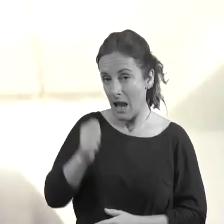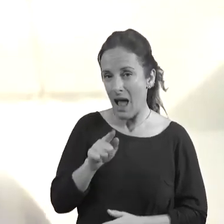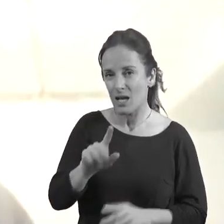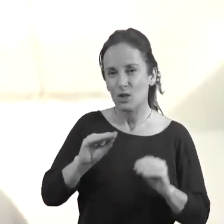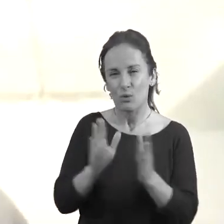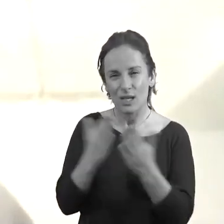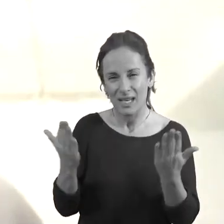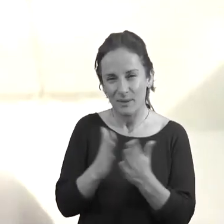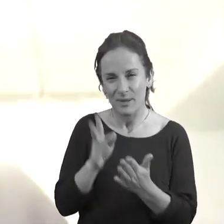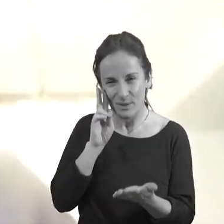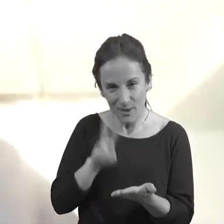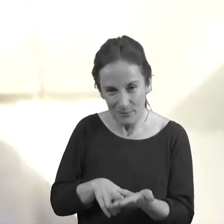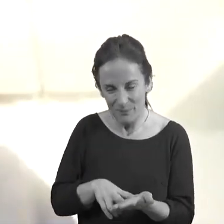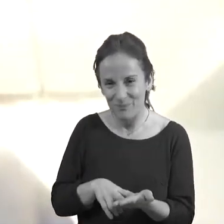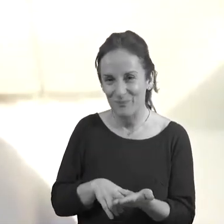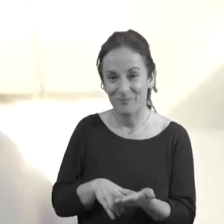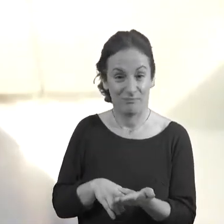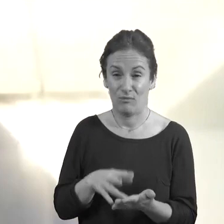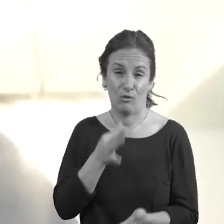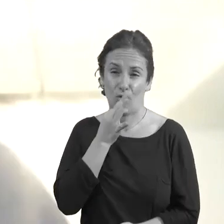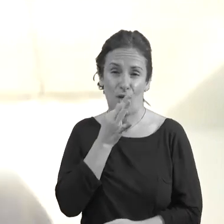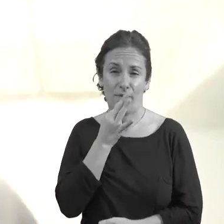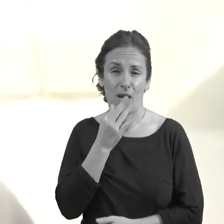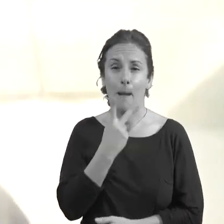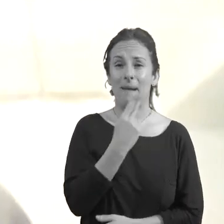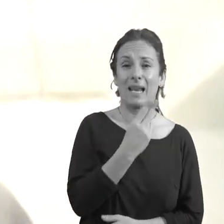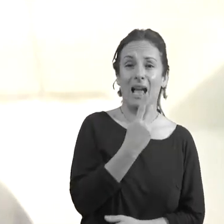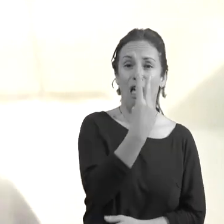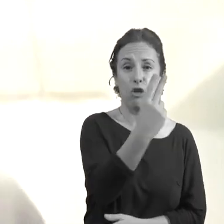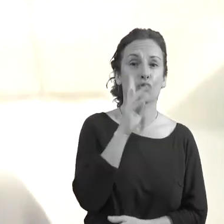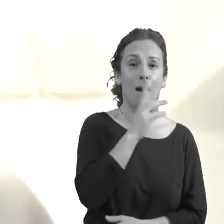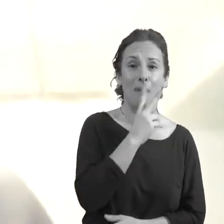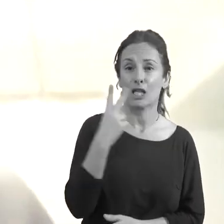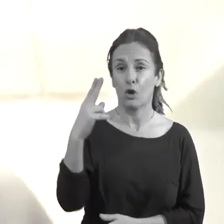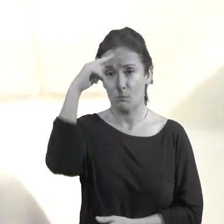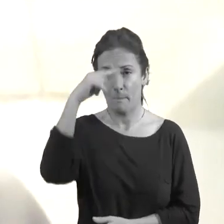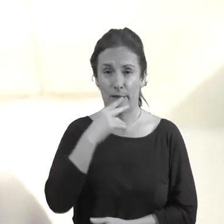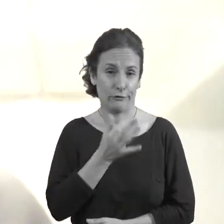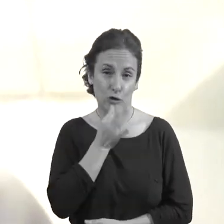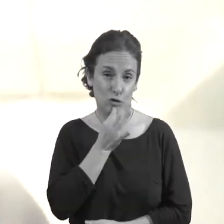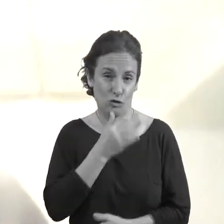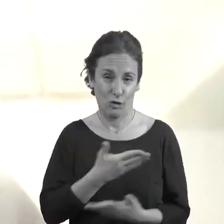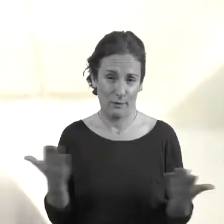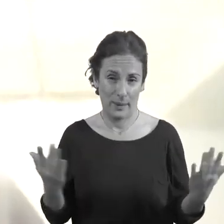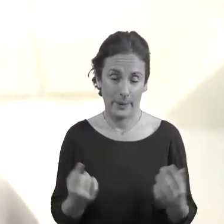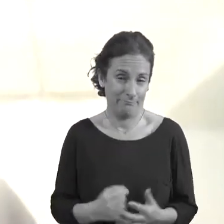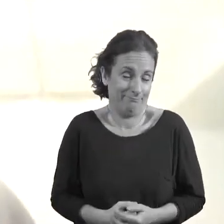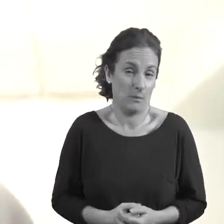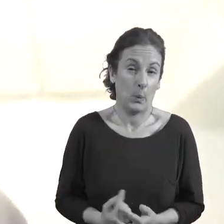texto todavía no hemos visto una pareja de dos mamás o de dos papás, o sea, eso es completamente